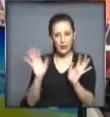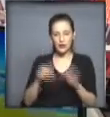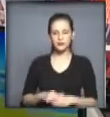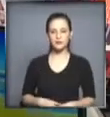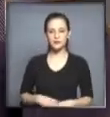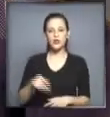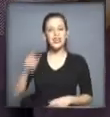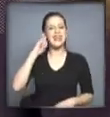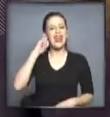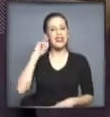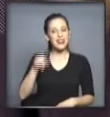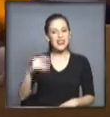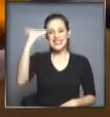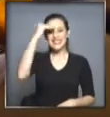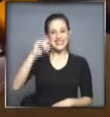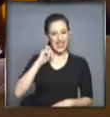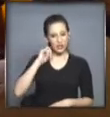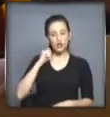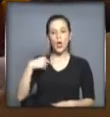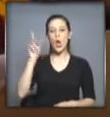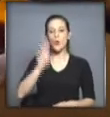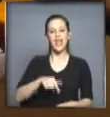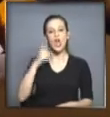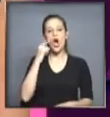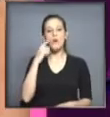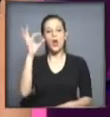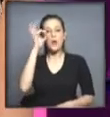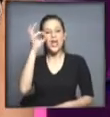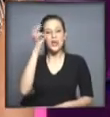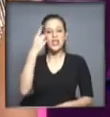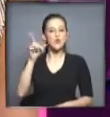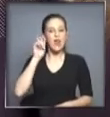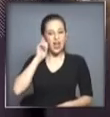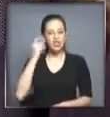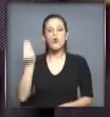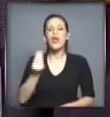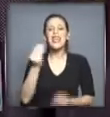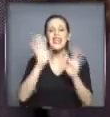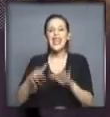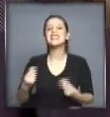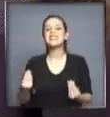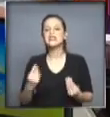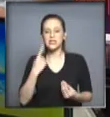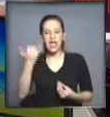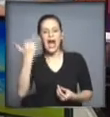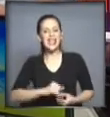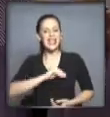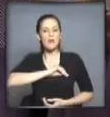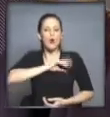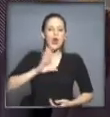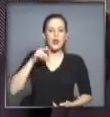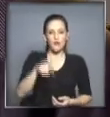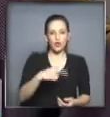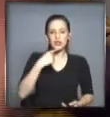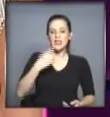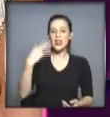una, ¿vos qué edad tenés? 15. Bueno, viene una persona, una chica de 20, 21, ¿qué haces? Y te dice, estoy enamorada de vos. A mí me dijeron que tiene que pesar más